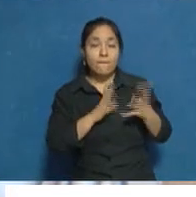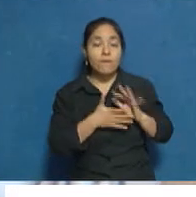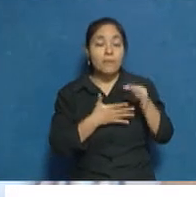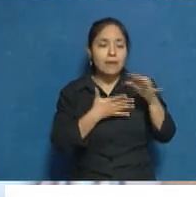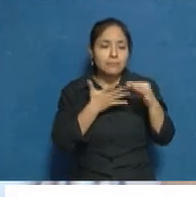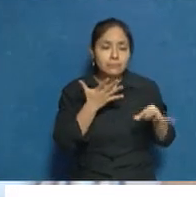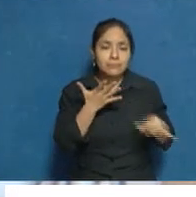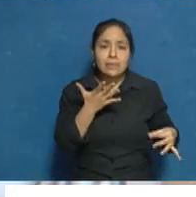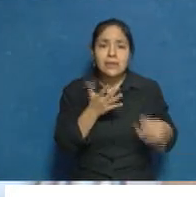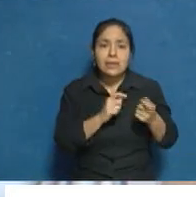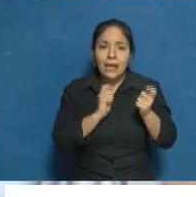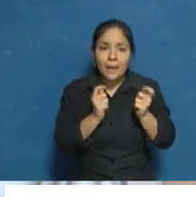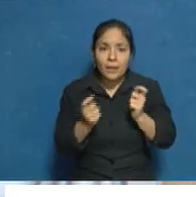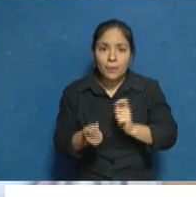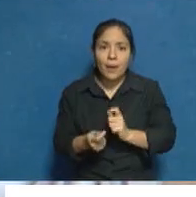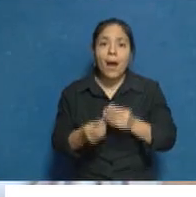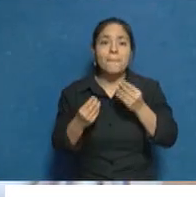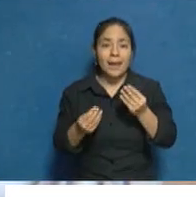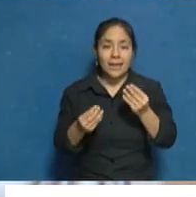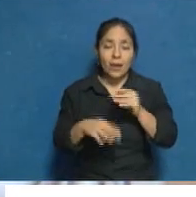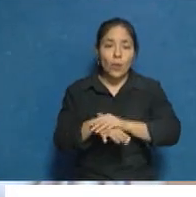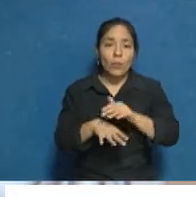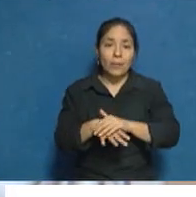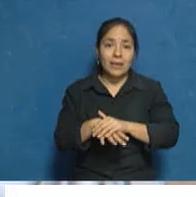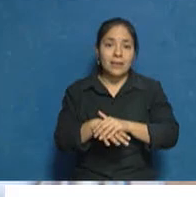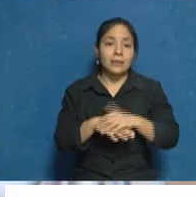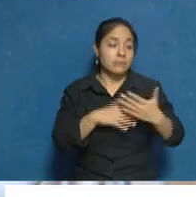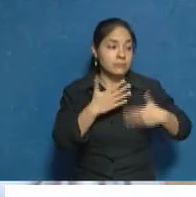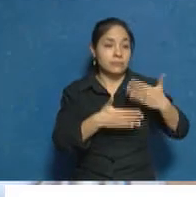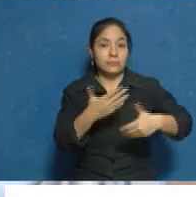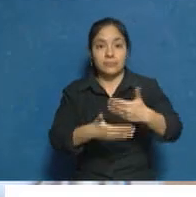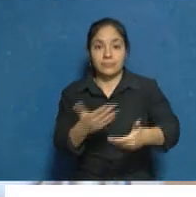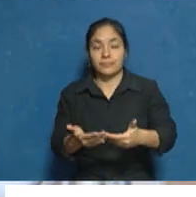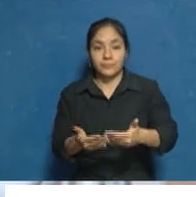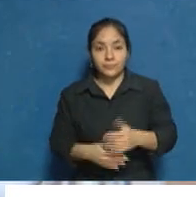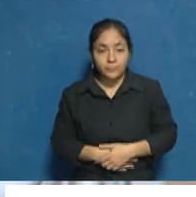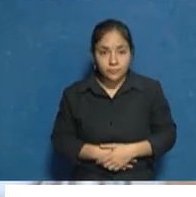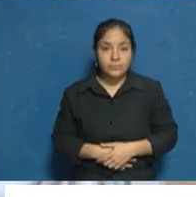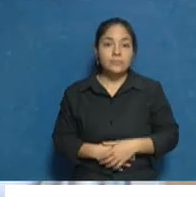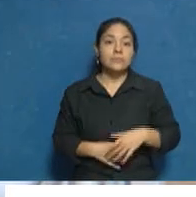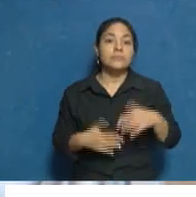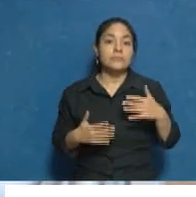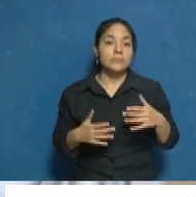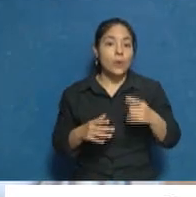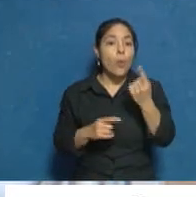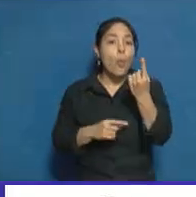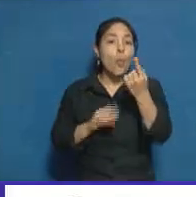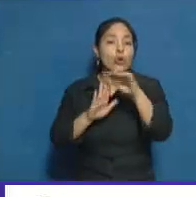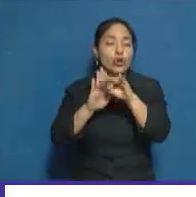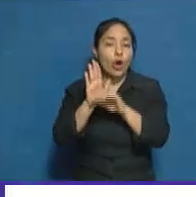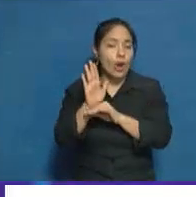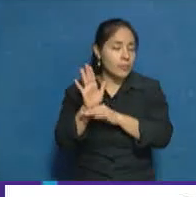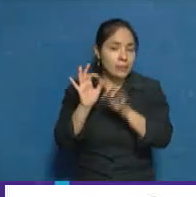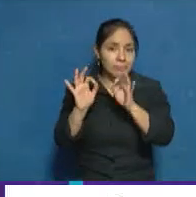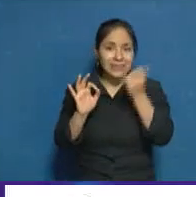ir elaborando para dar respuesta a las situaciones que se nos iban planteando. Entonces hemos establecido un único marco normativo, que es este que